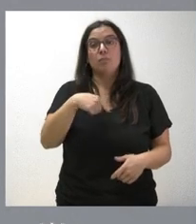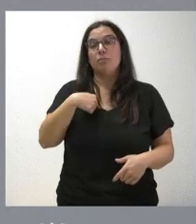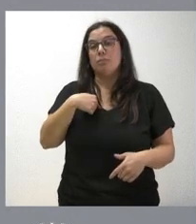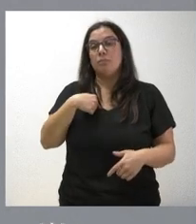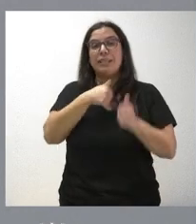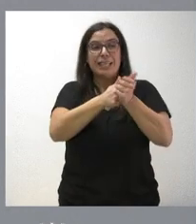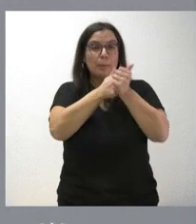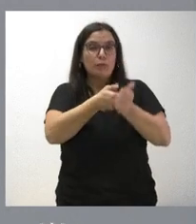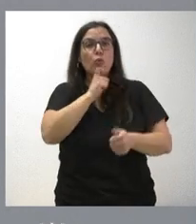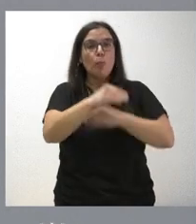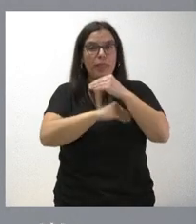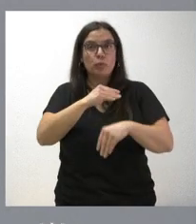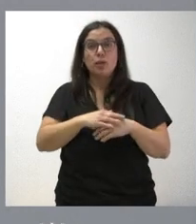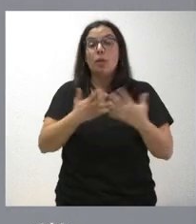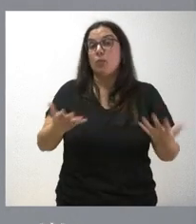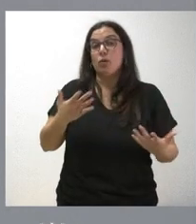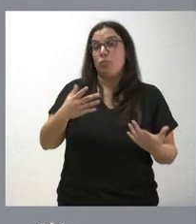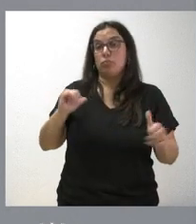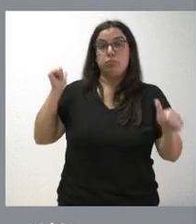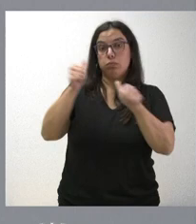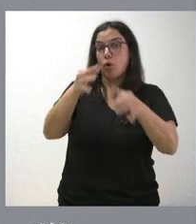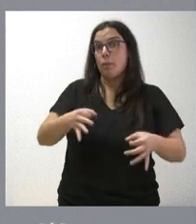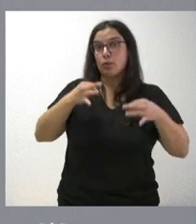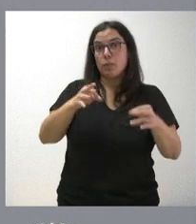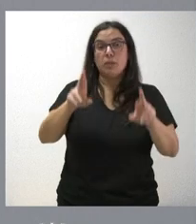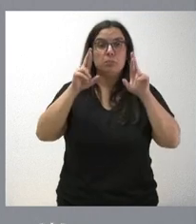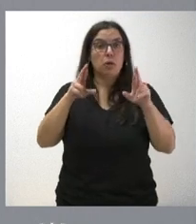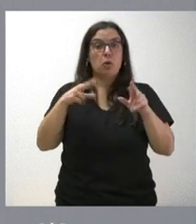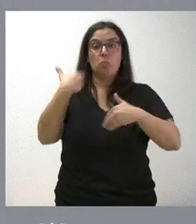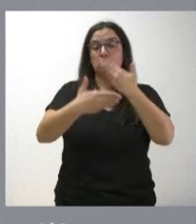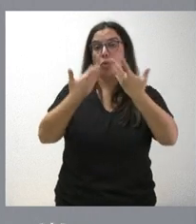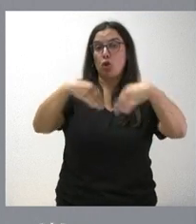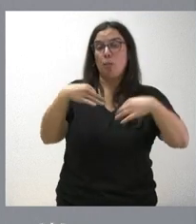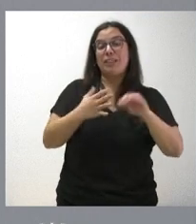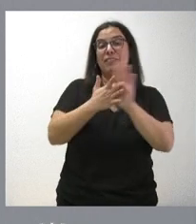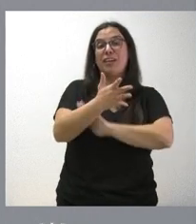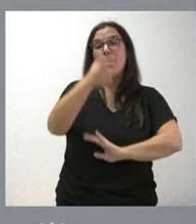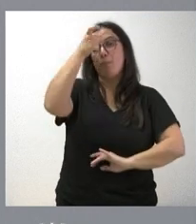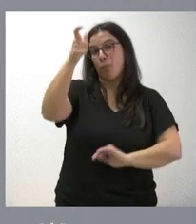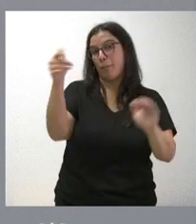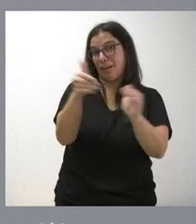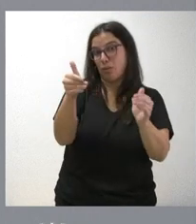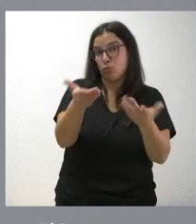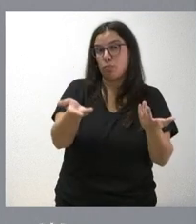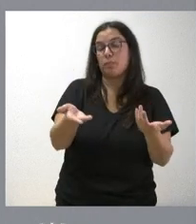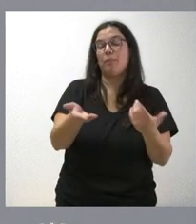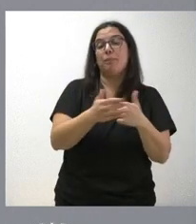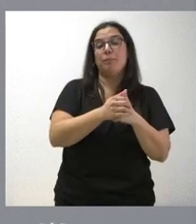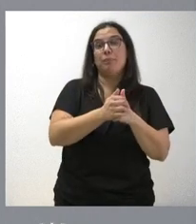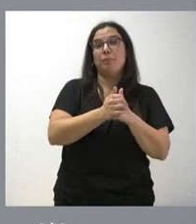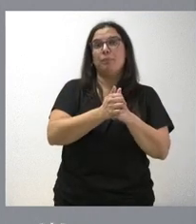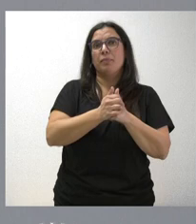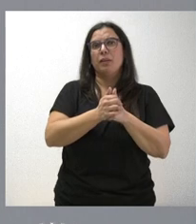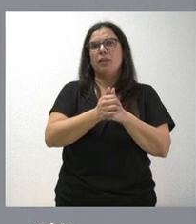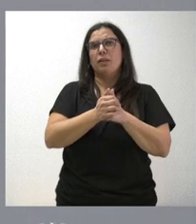seguimiento como se va a poder hacer Bueno pues como se ha hecho siempre esperemos que sega normalidad son municipios pequeños eh No son